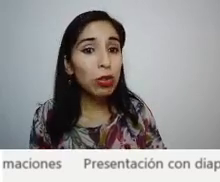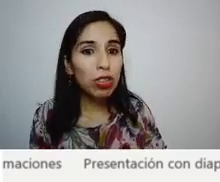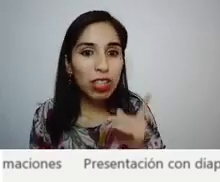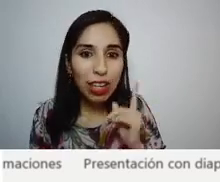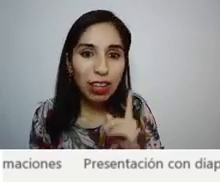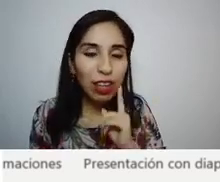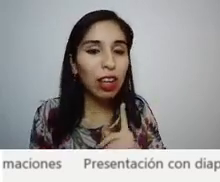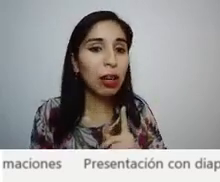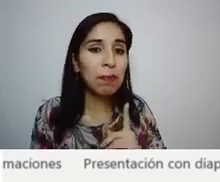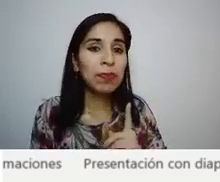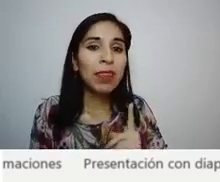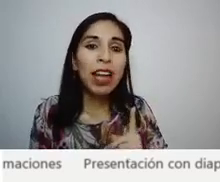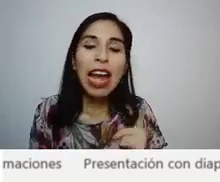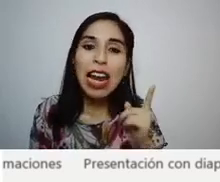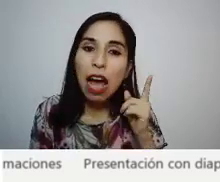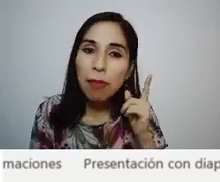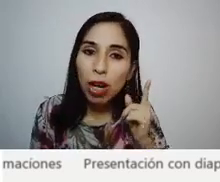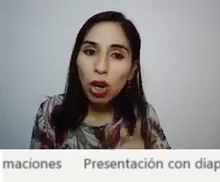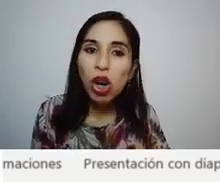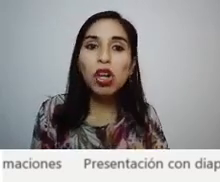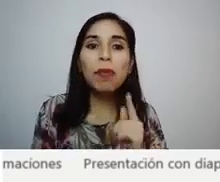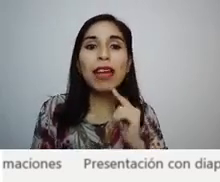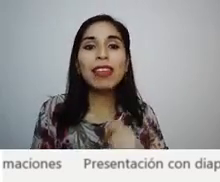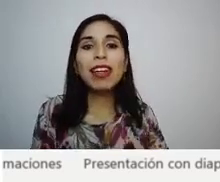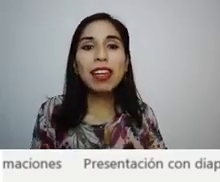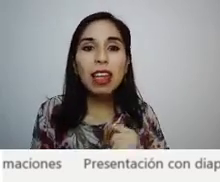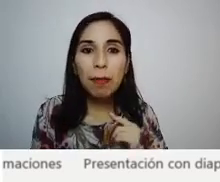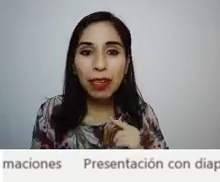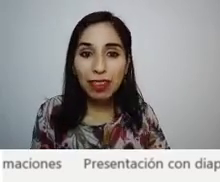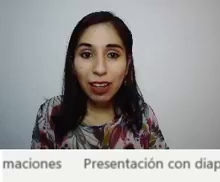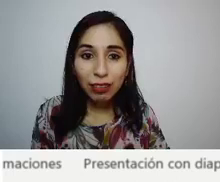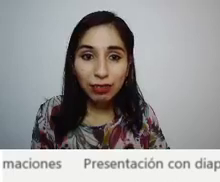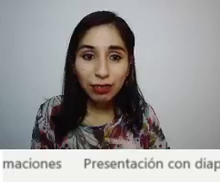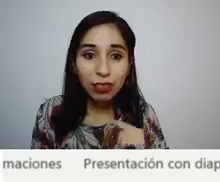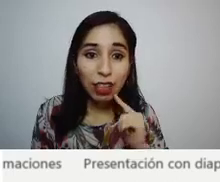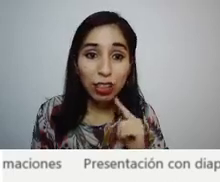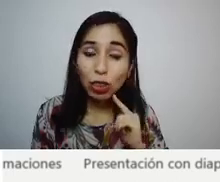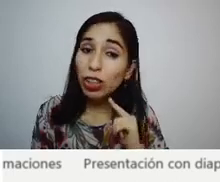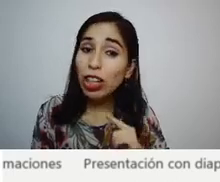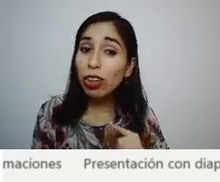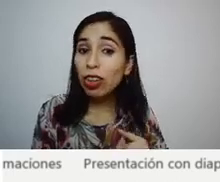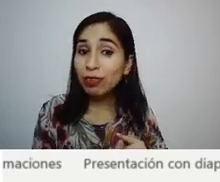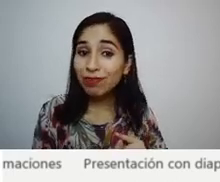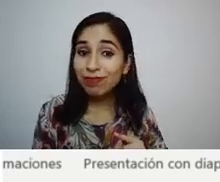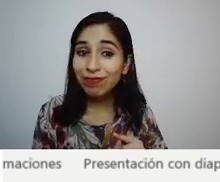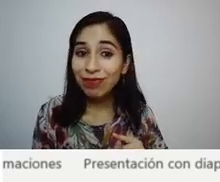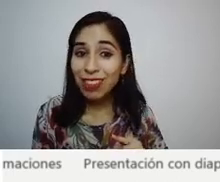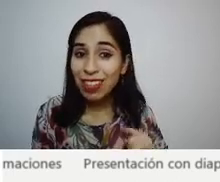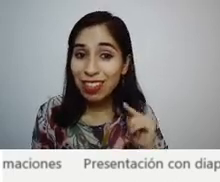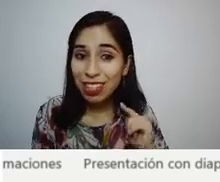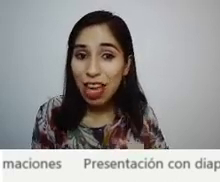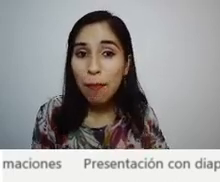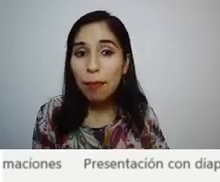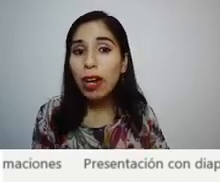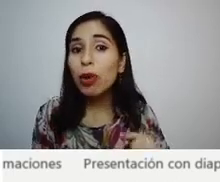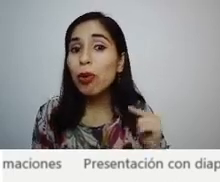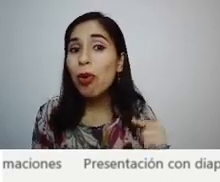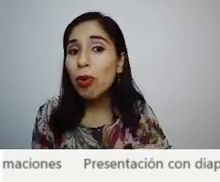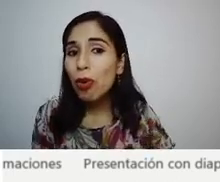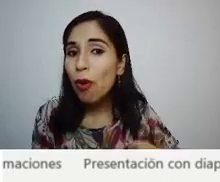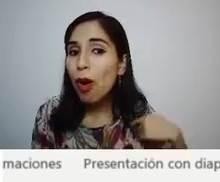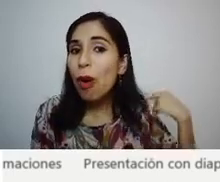de humanos y ya le dije la mejor manera de aprender es con el error siempre